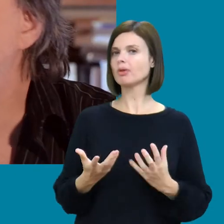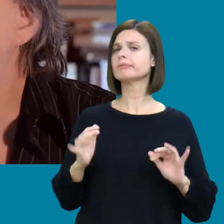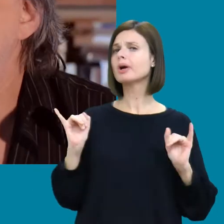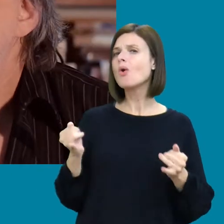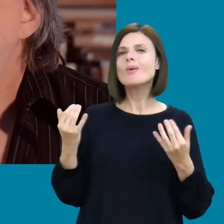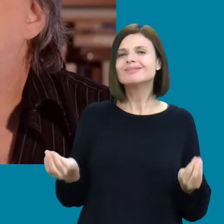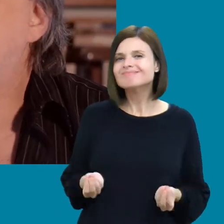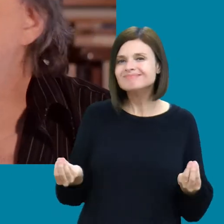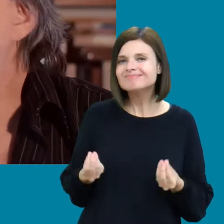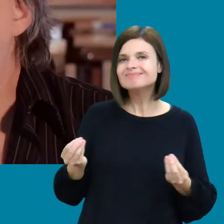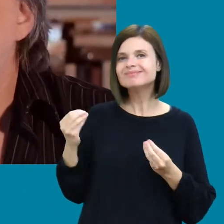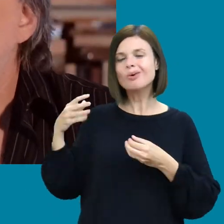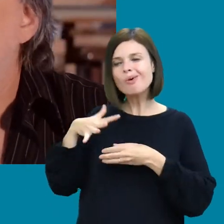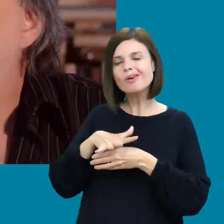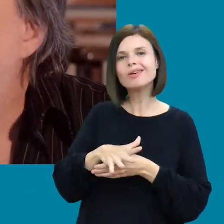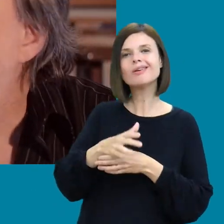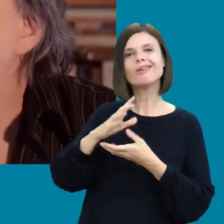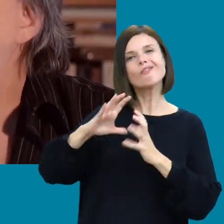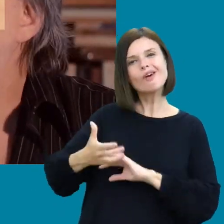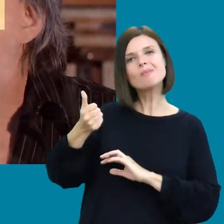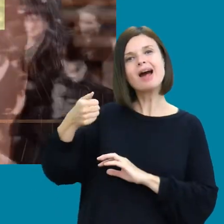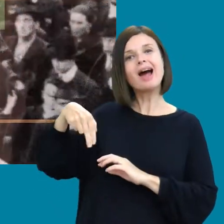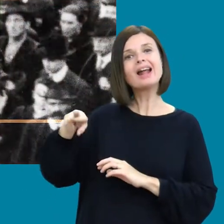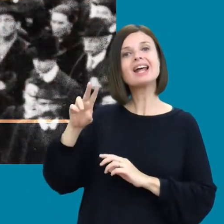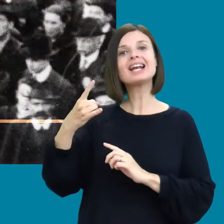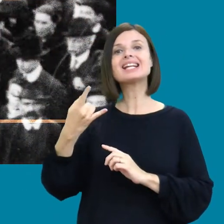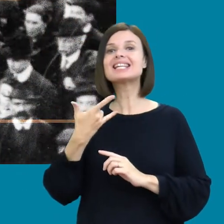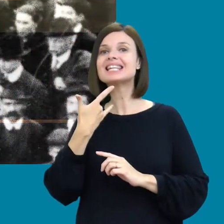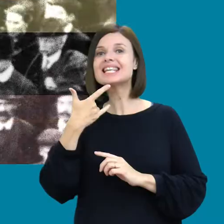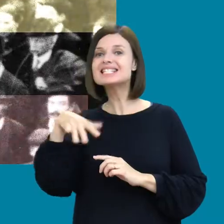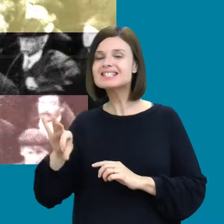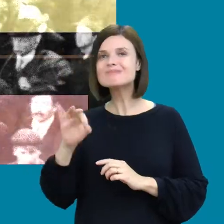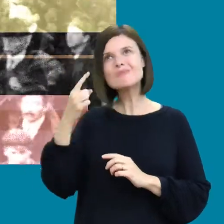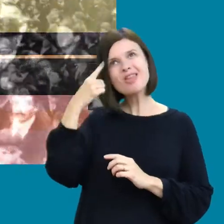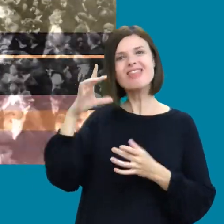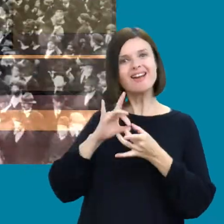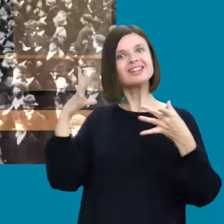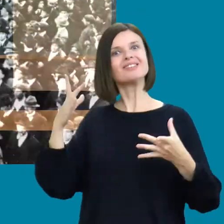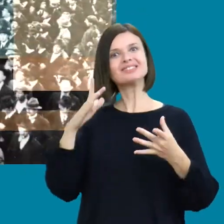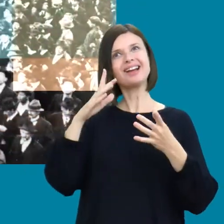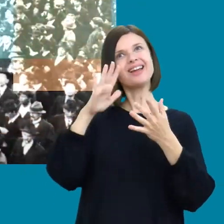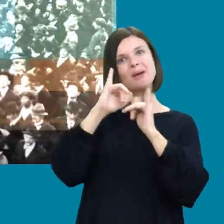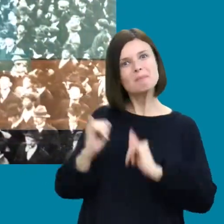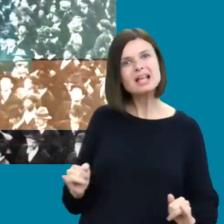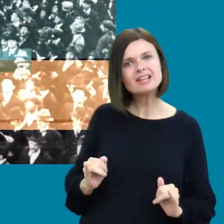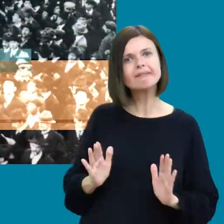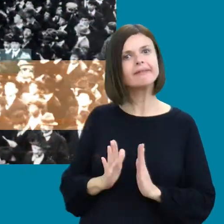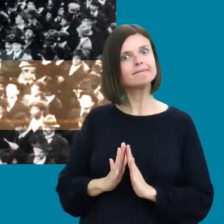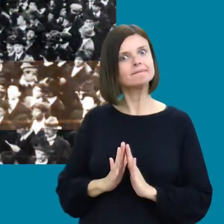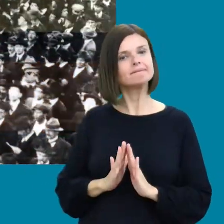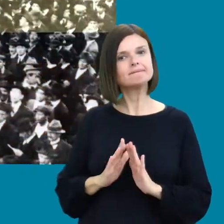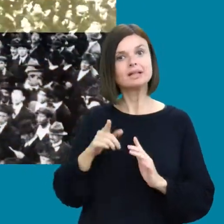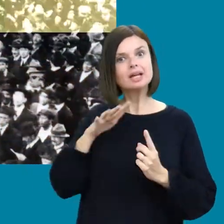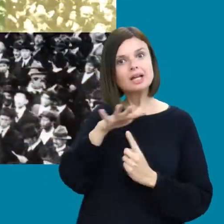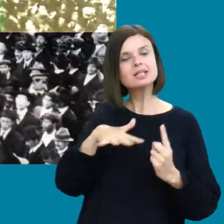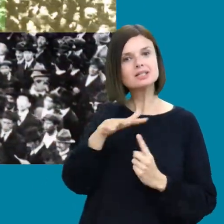juventud influida en el anarquismo, en las ideas libertarias, en el pacifismo. En ese contexto,